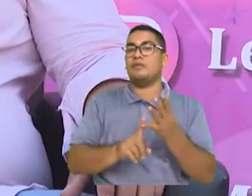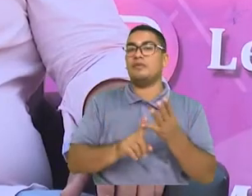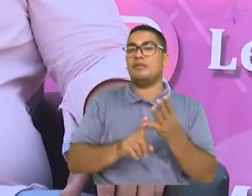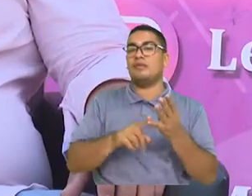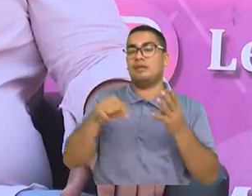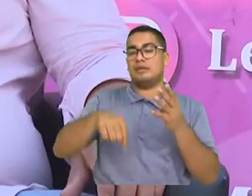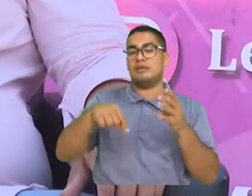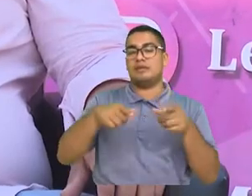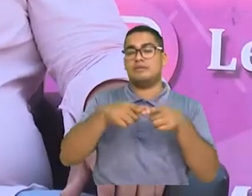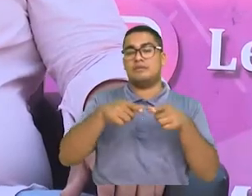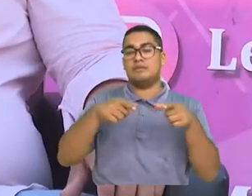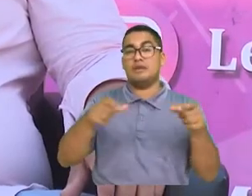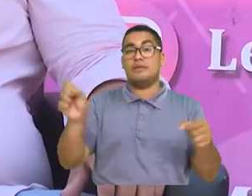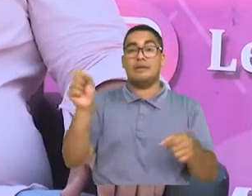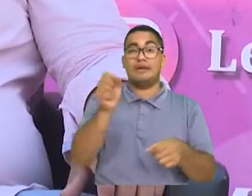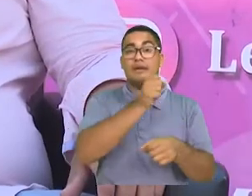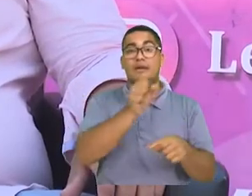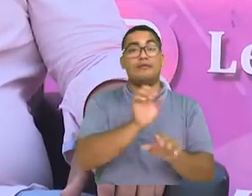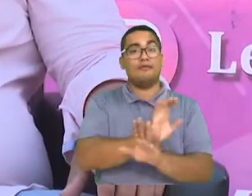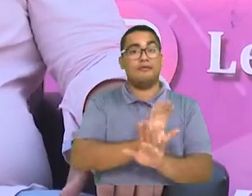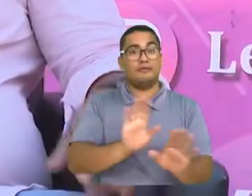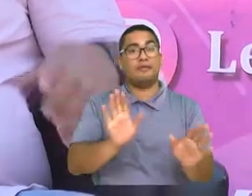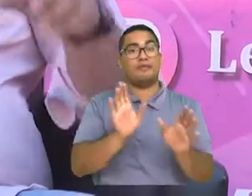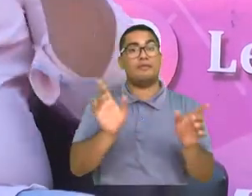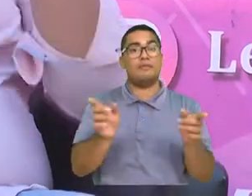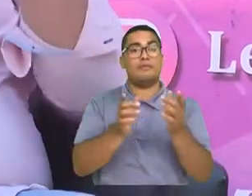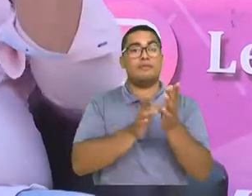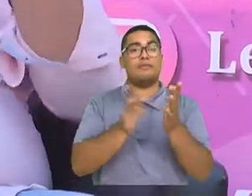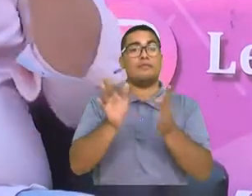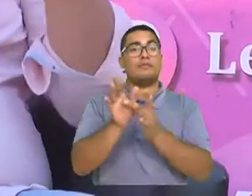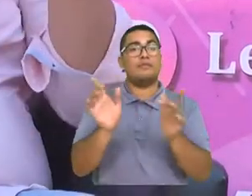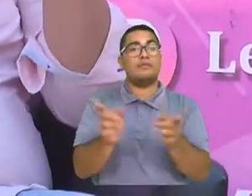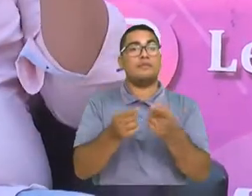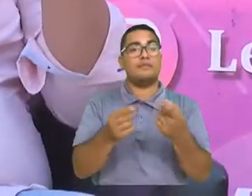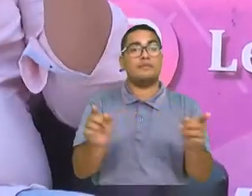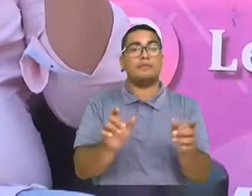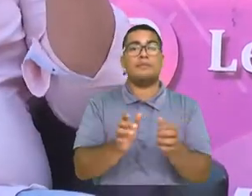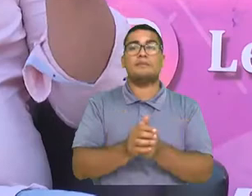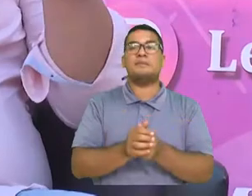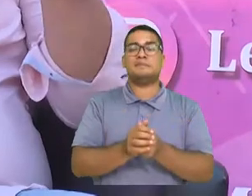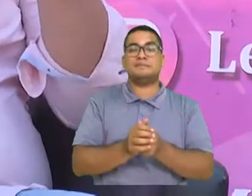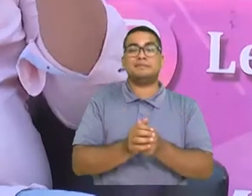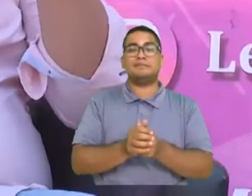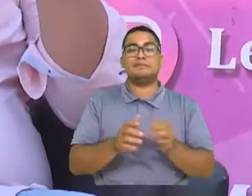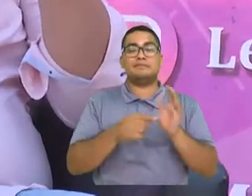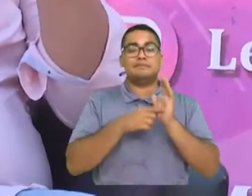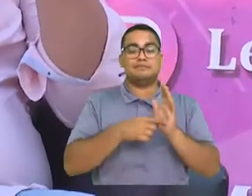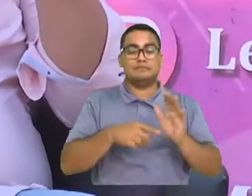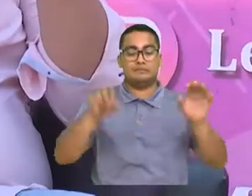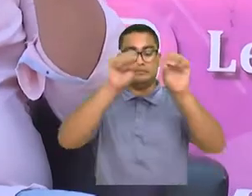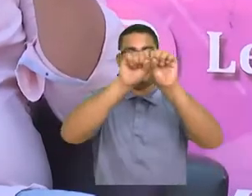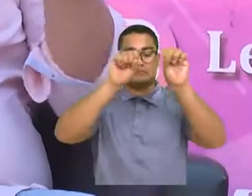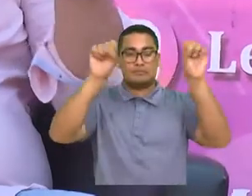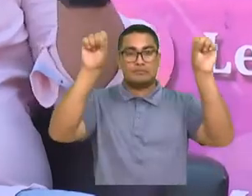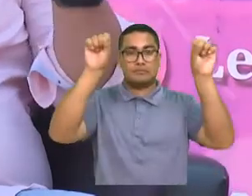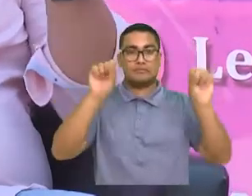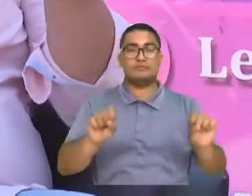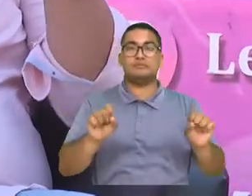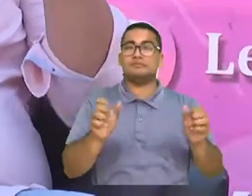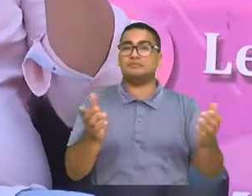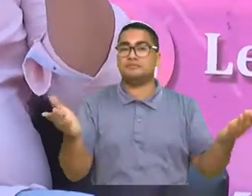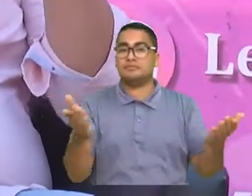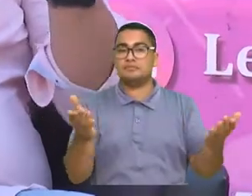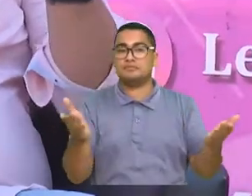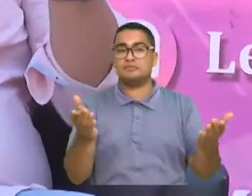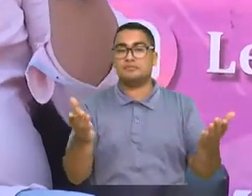con un concierto de música cristiana. Pero no solo vamos en estos talleres, no solo vamos a tener la parte